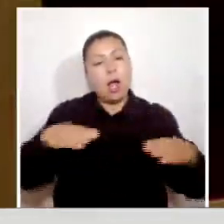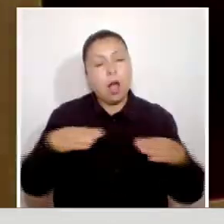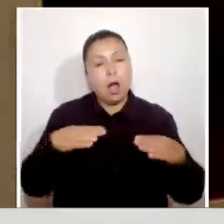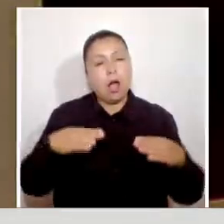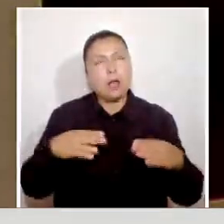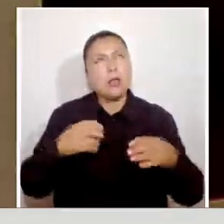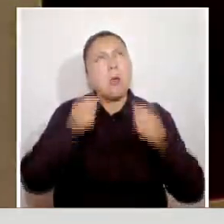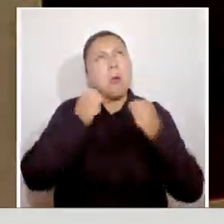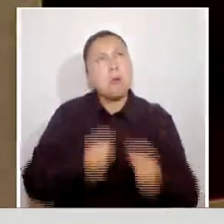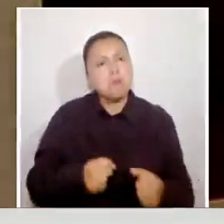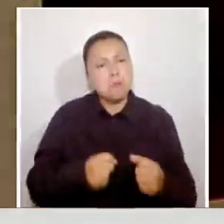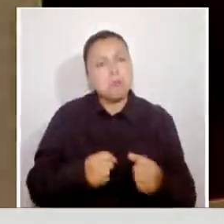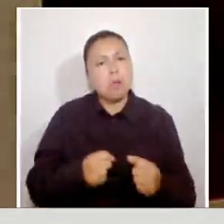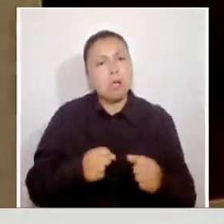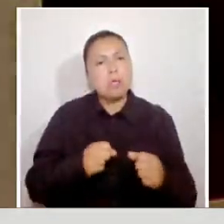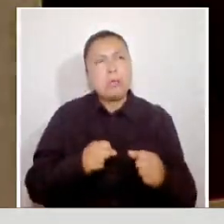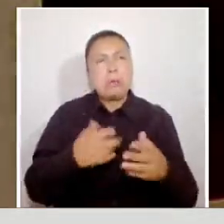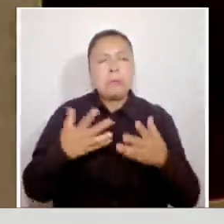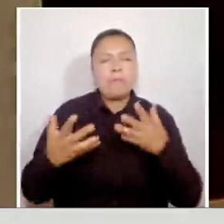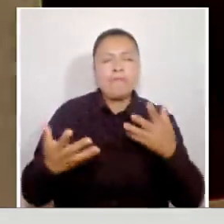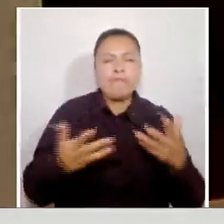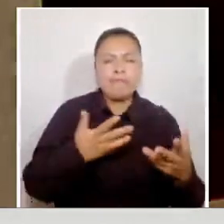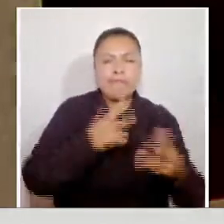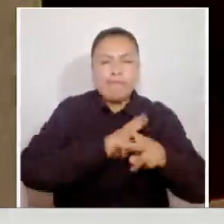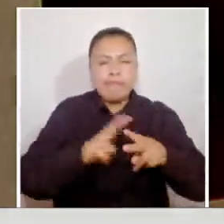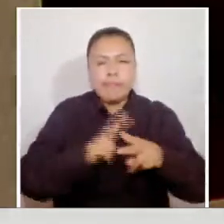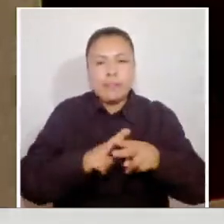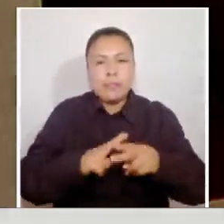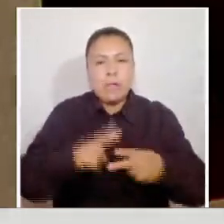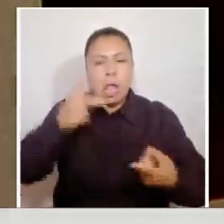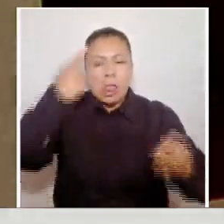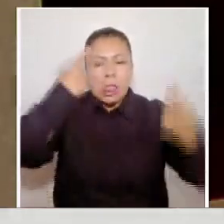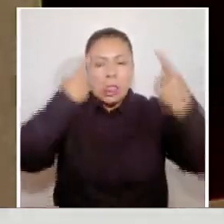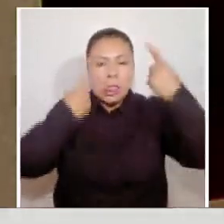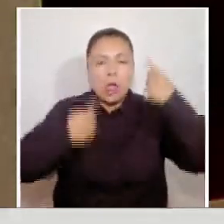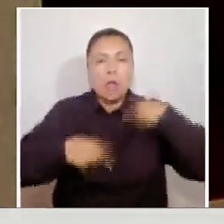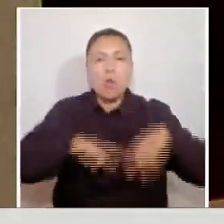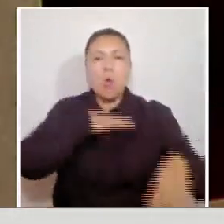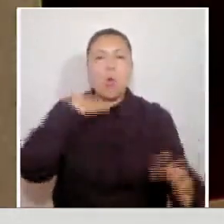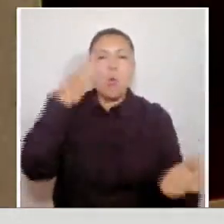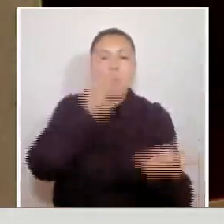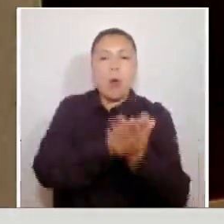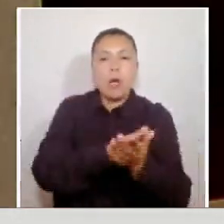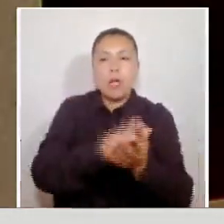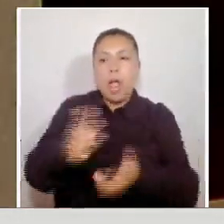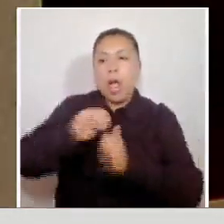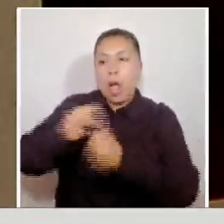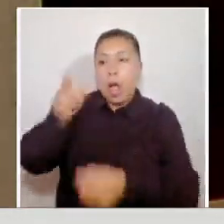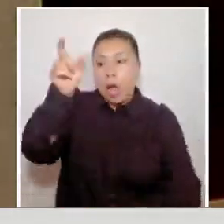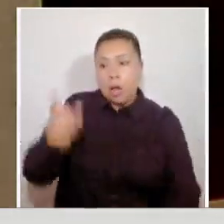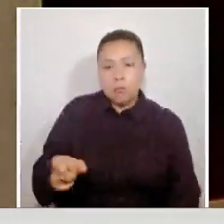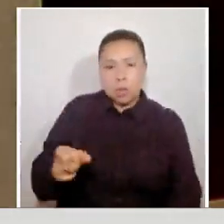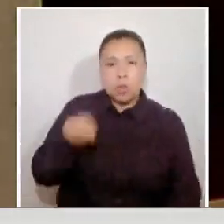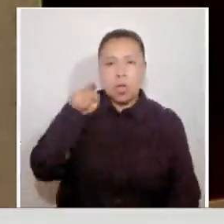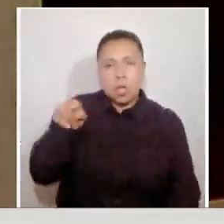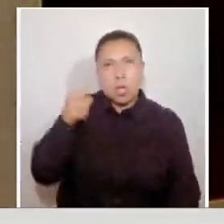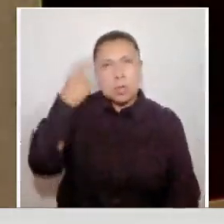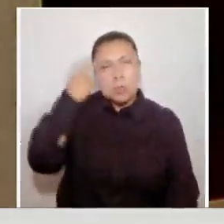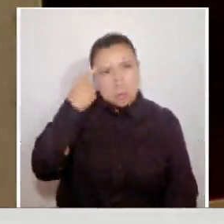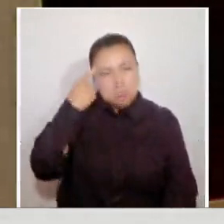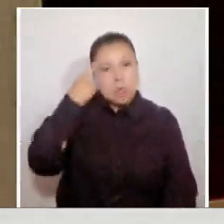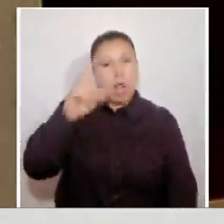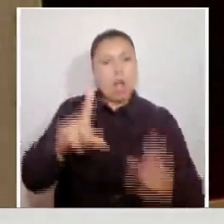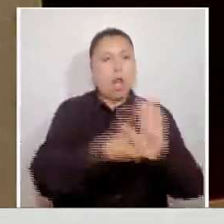instrumento de daño o muerte al contrincante desde ese punto de vista la ley que se pretende